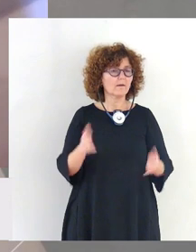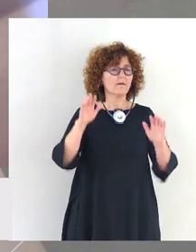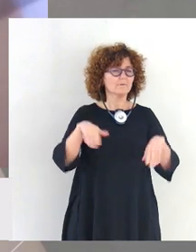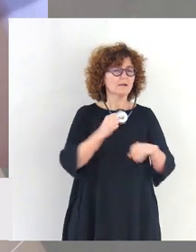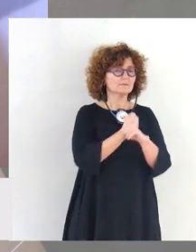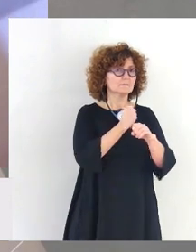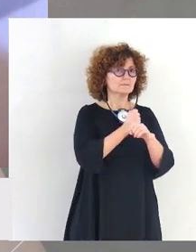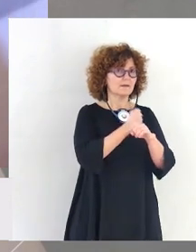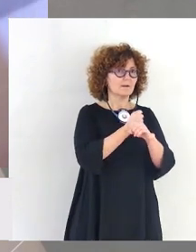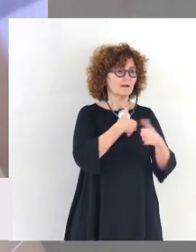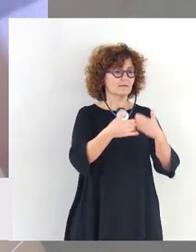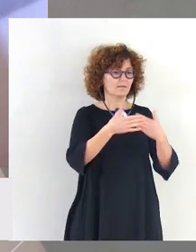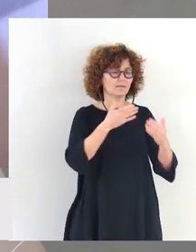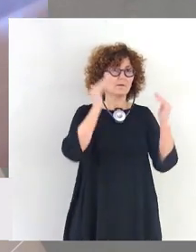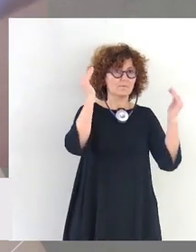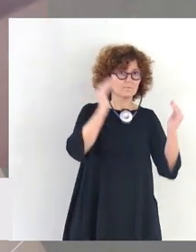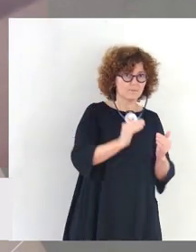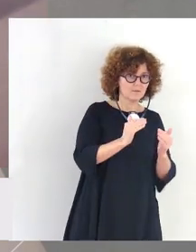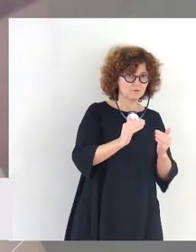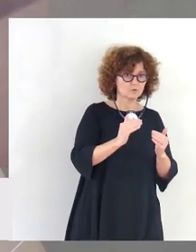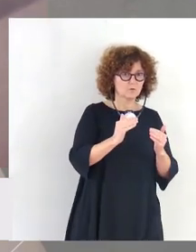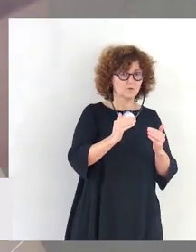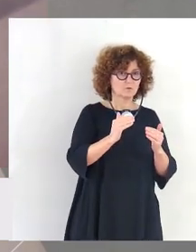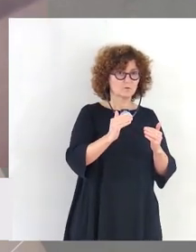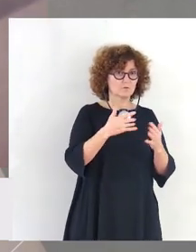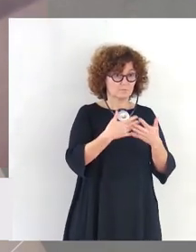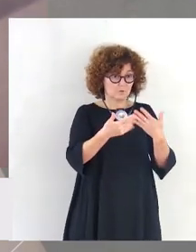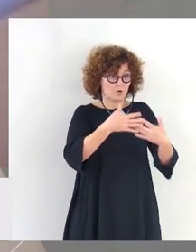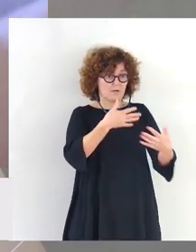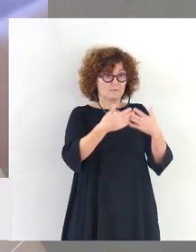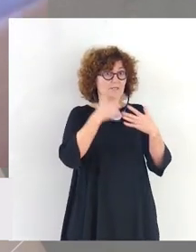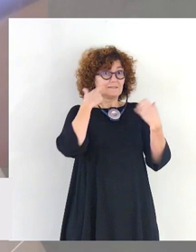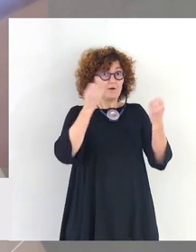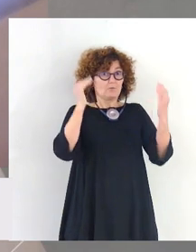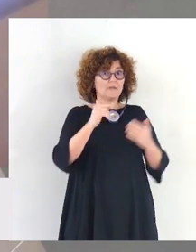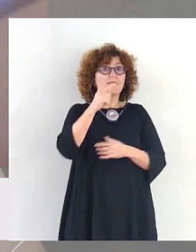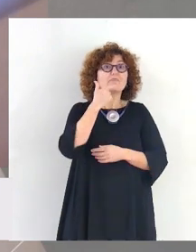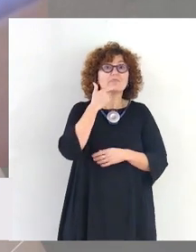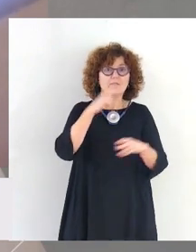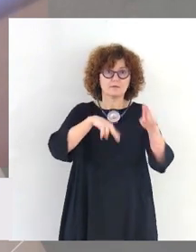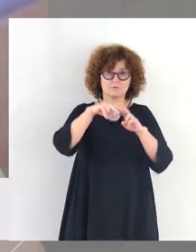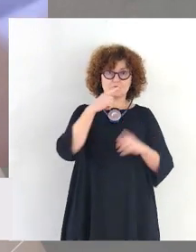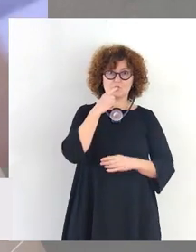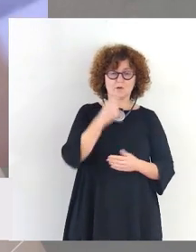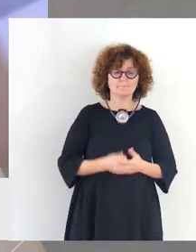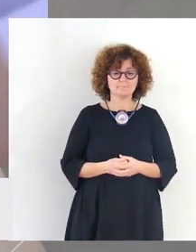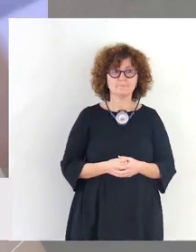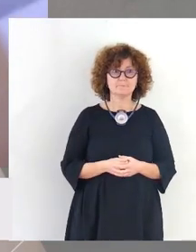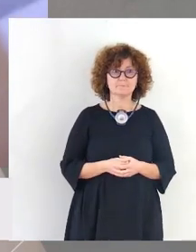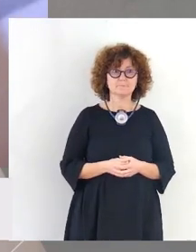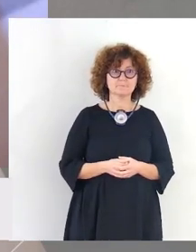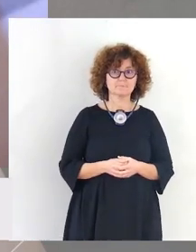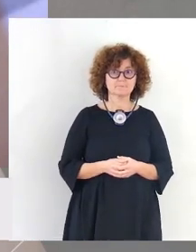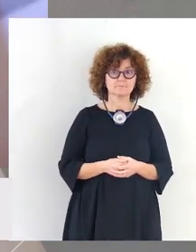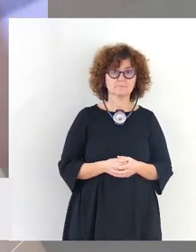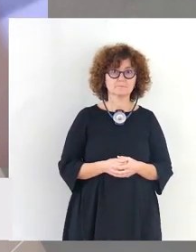formados y tienen peor salud las sociedades de la Cruz Roja nos han dicho esto En ese sentido la pobreza